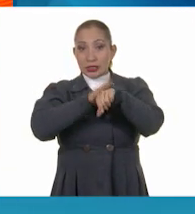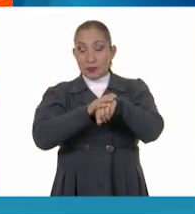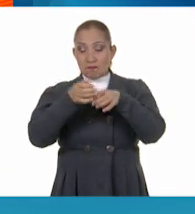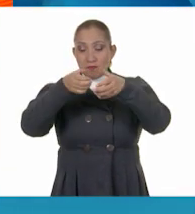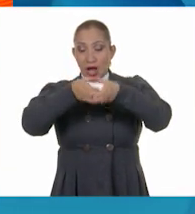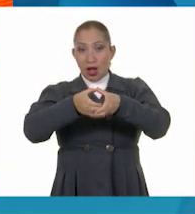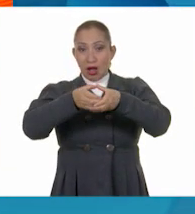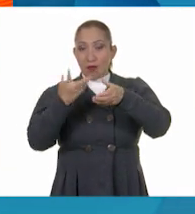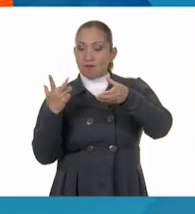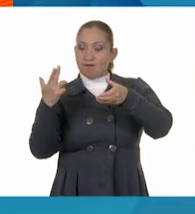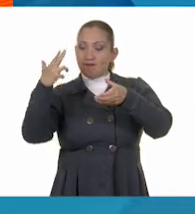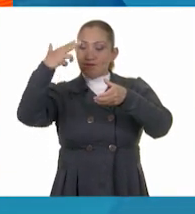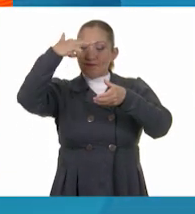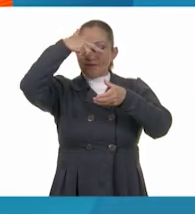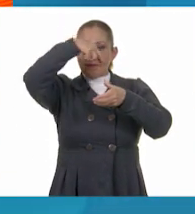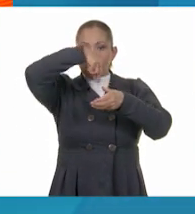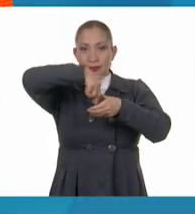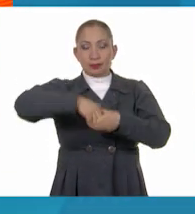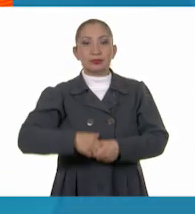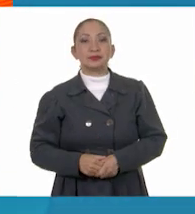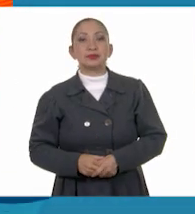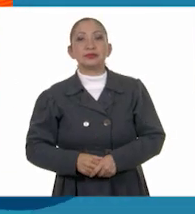Recórtalos.